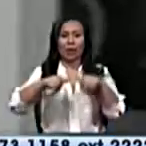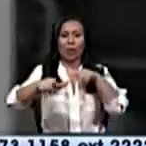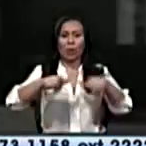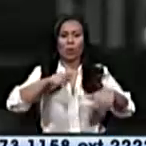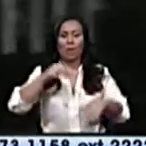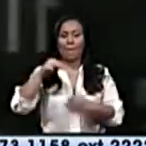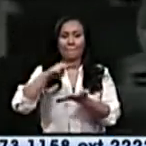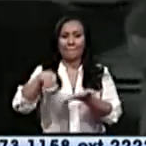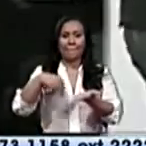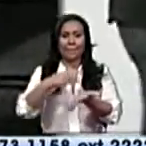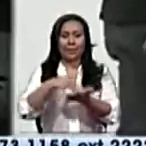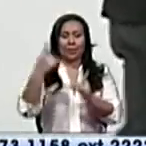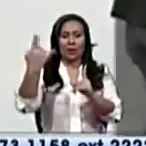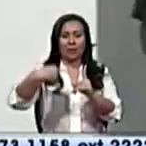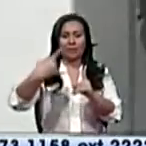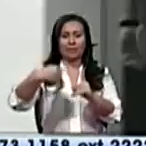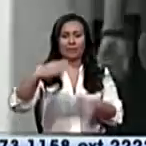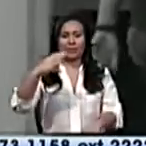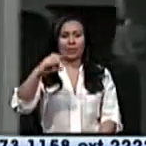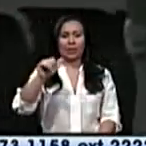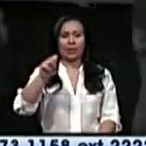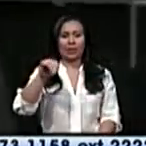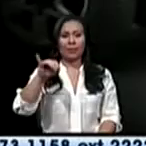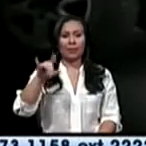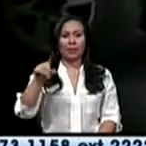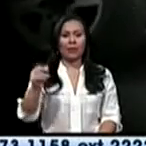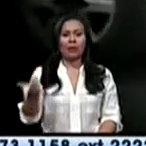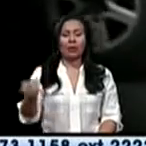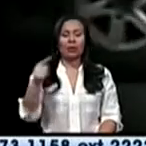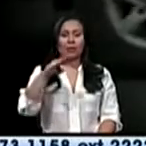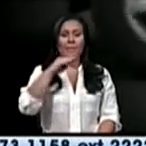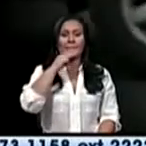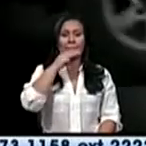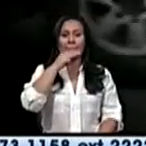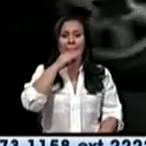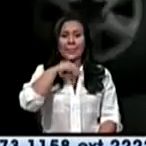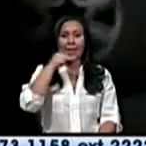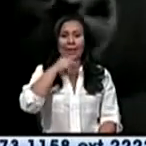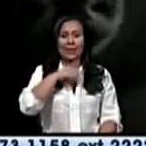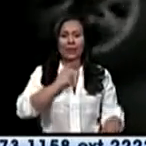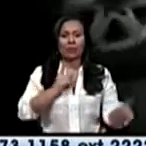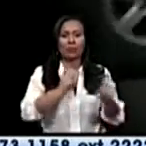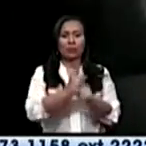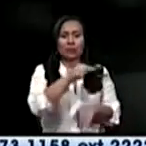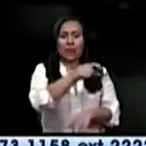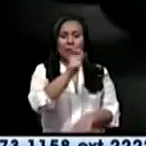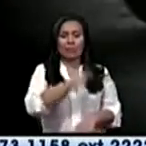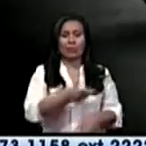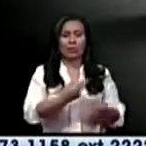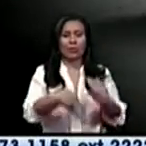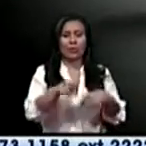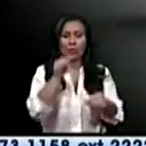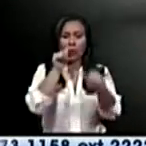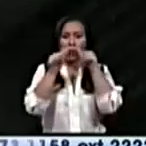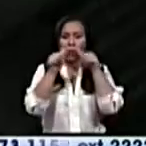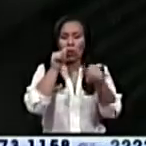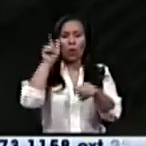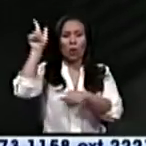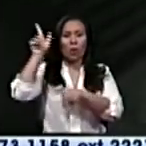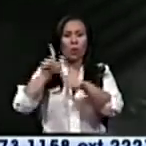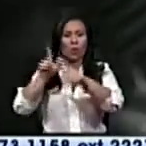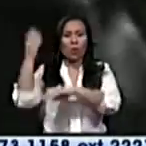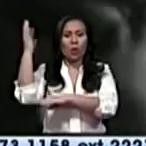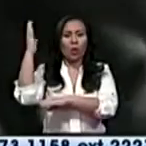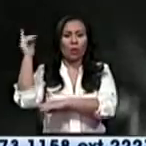manabí está a 10 camilo fue capturado en mayo pasado y manta y es considerado uno de los ex capos del extinto cartel de cali en el país